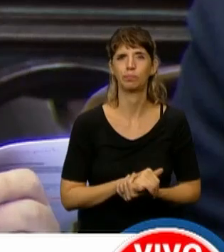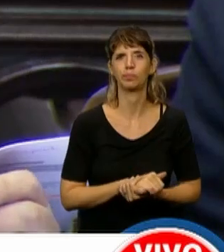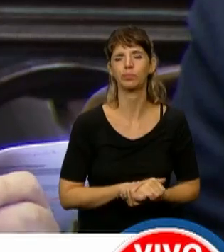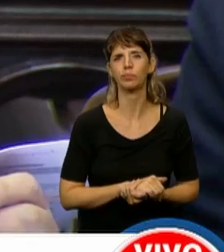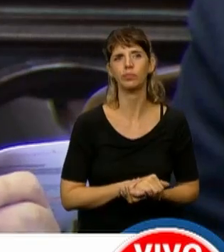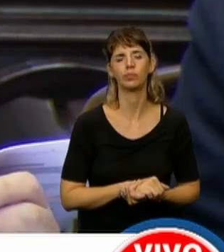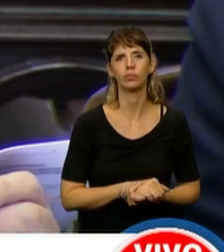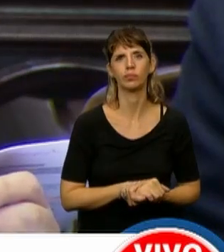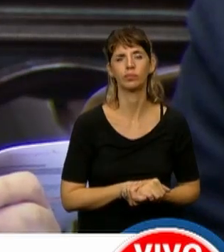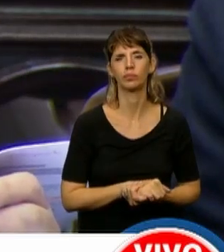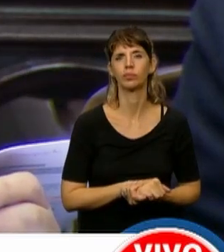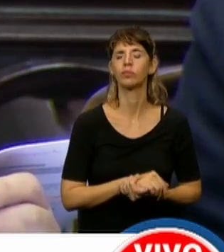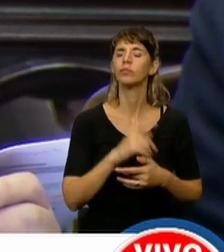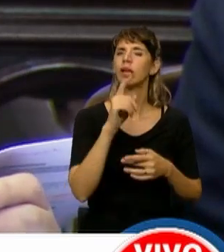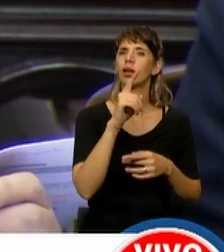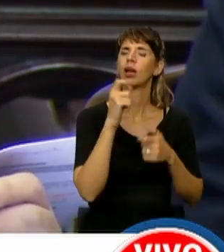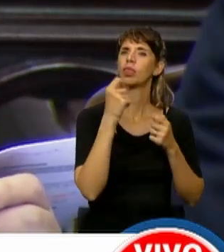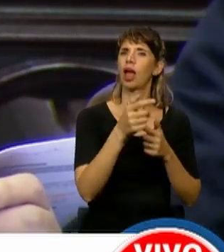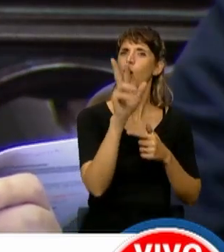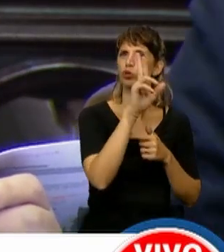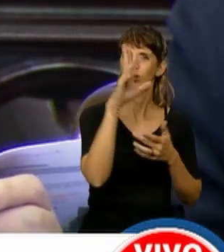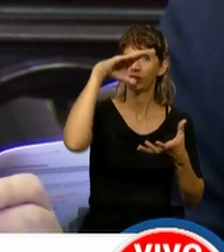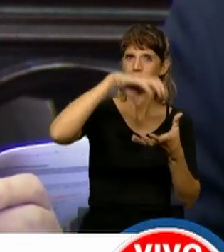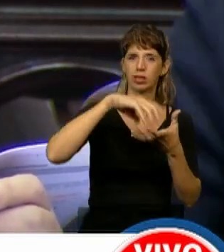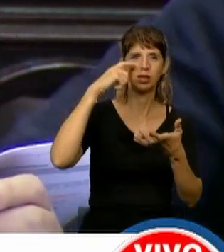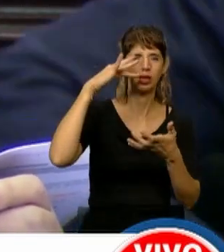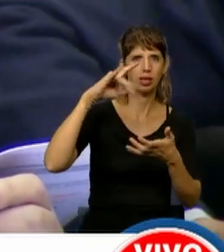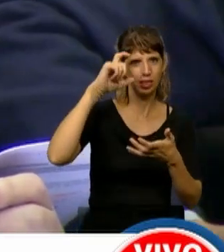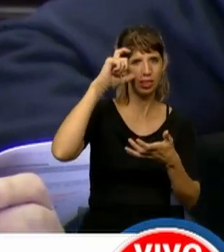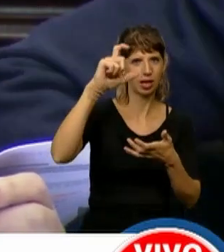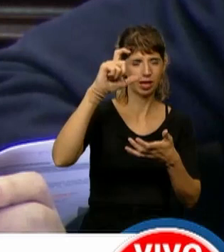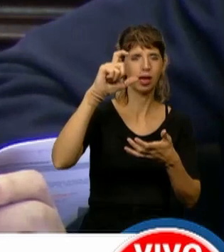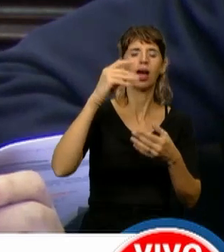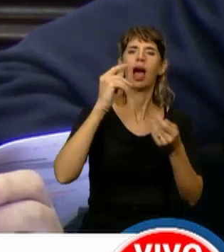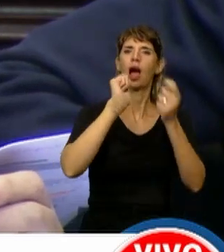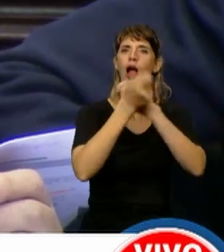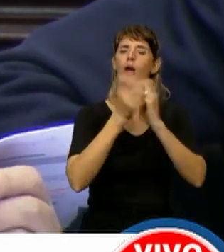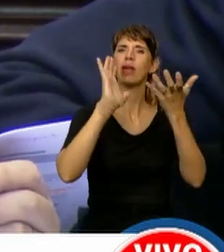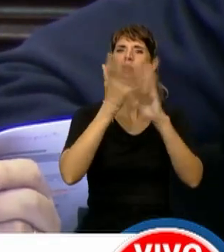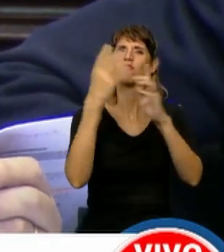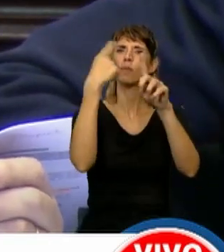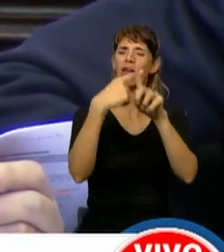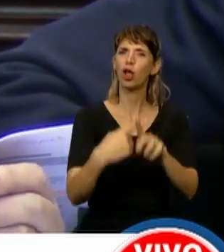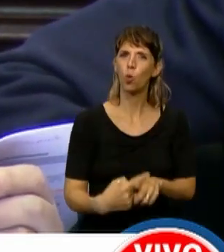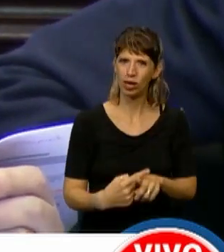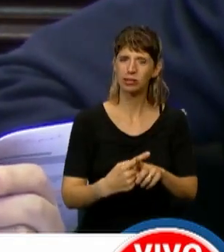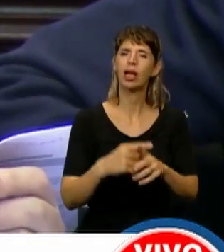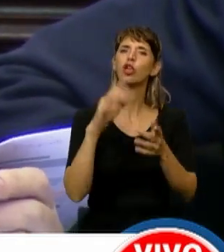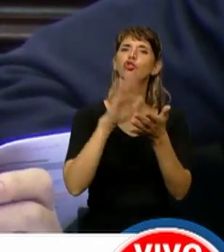El 87 autoriza al INDEC a cambiar la metodología del cálculo del coeficiente de variación